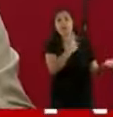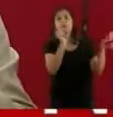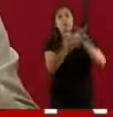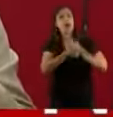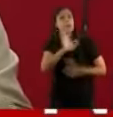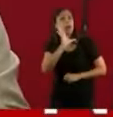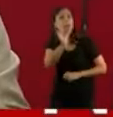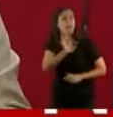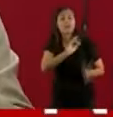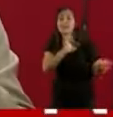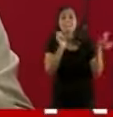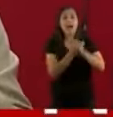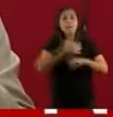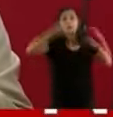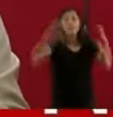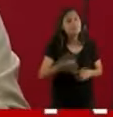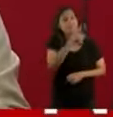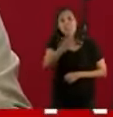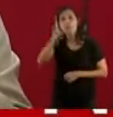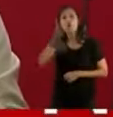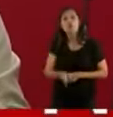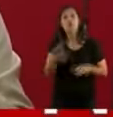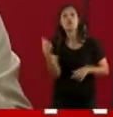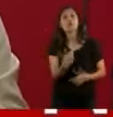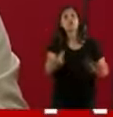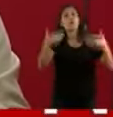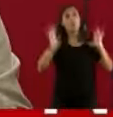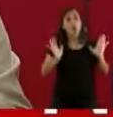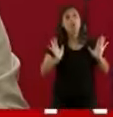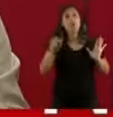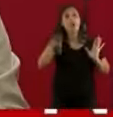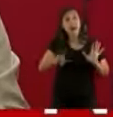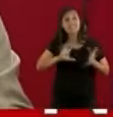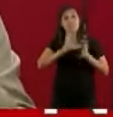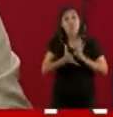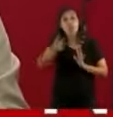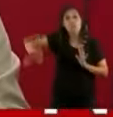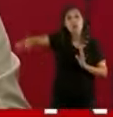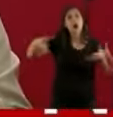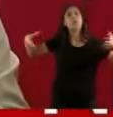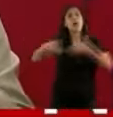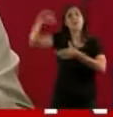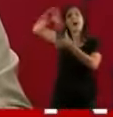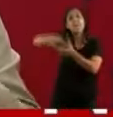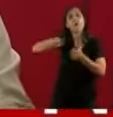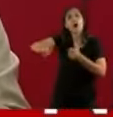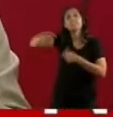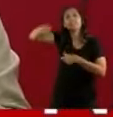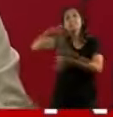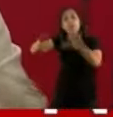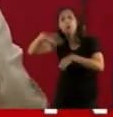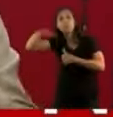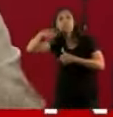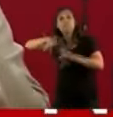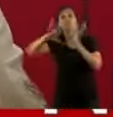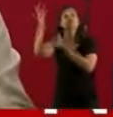cambio real que nos va a permitir poder tomar al conjunto de las bandas y no uno por